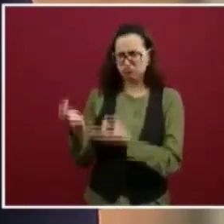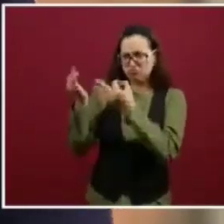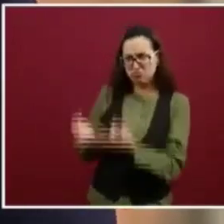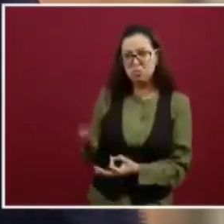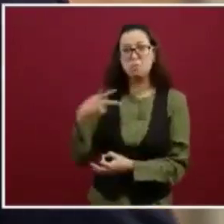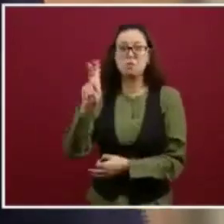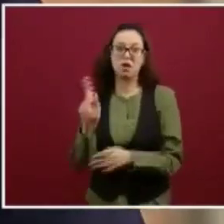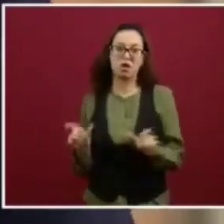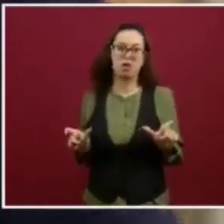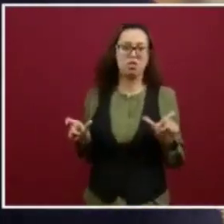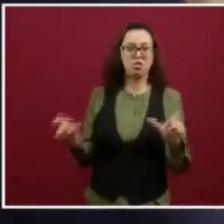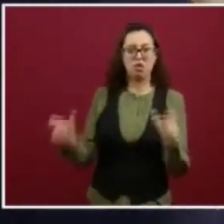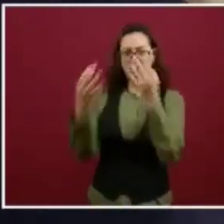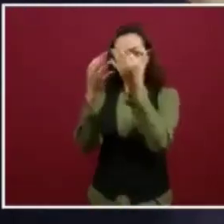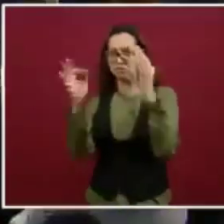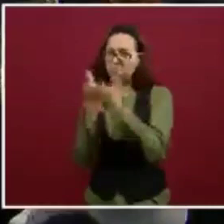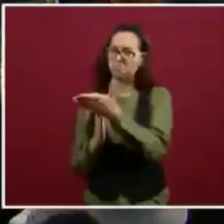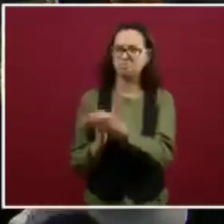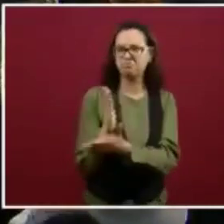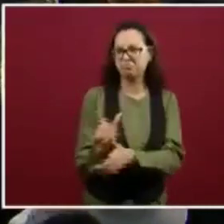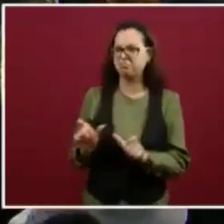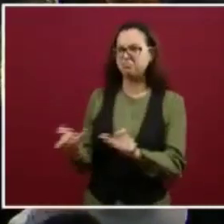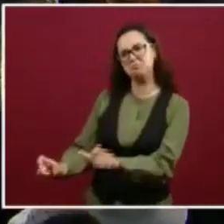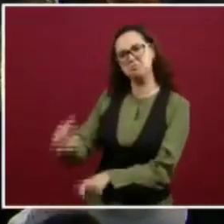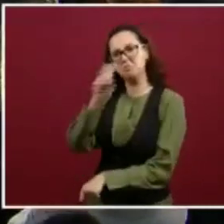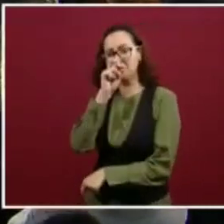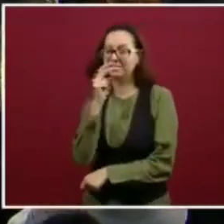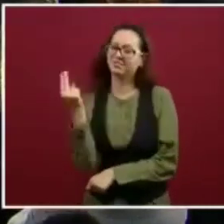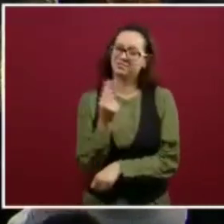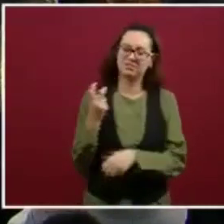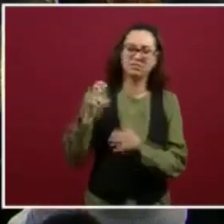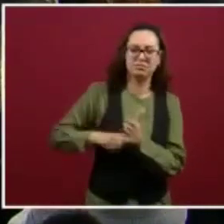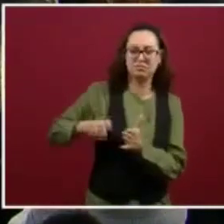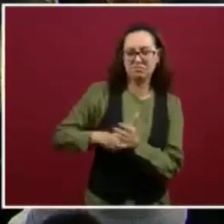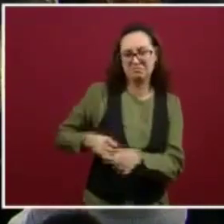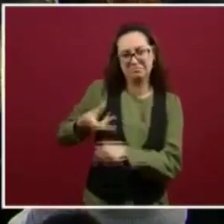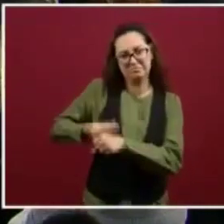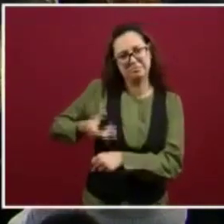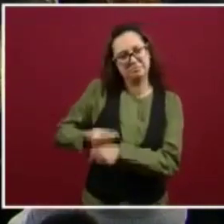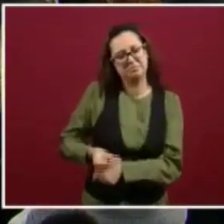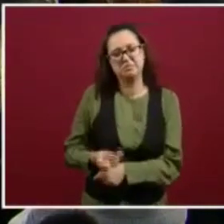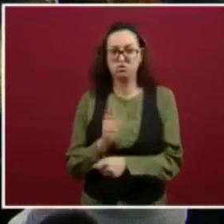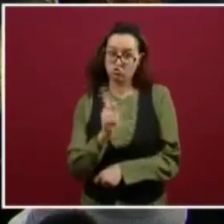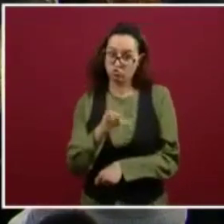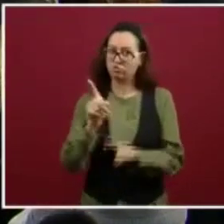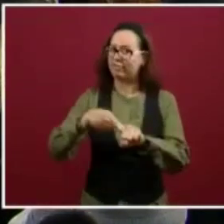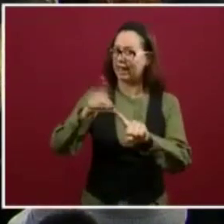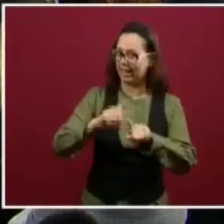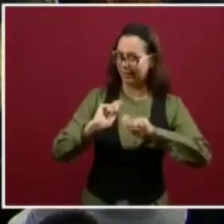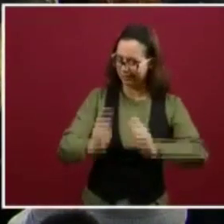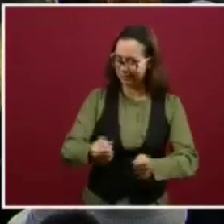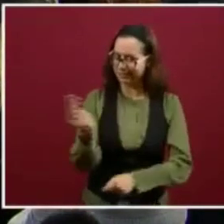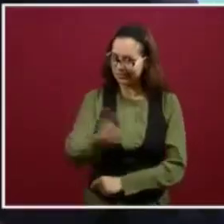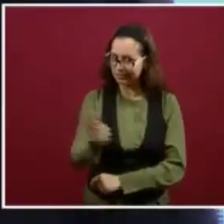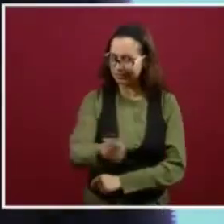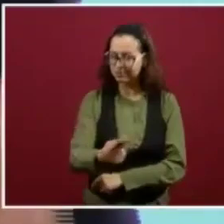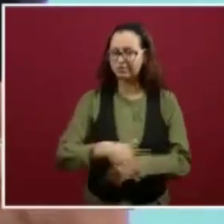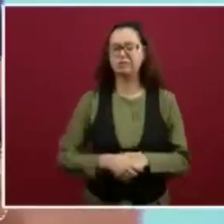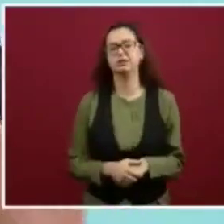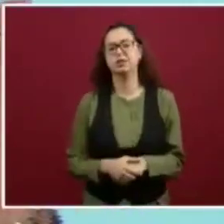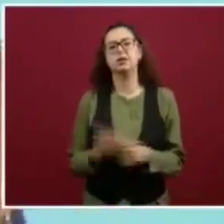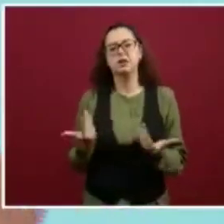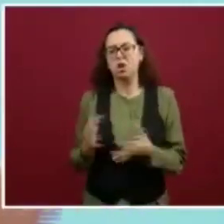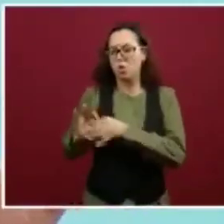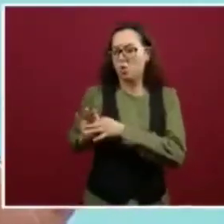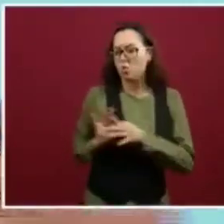es ponerse a hacer la tarea de plano. Y esto puede generar beneficios compartidos, la facilitación de comercio, y generar